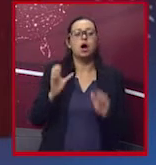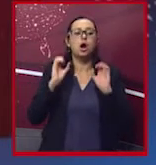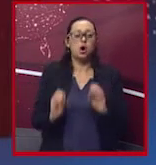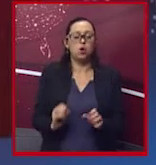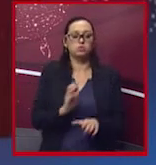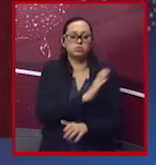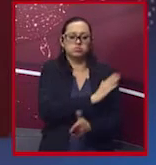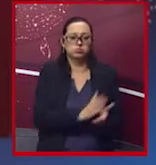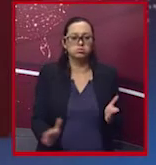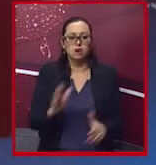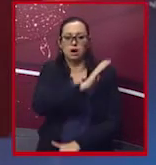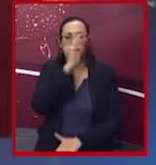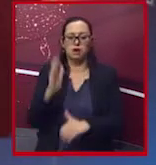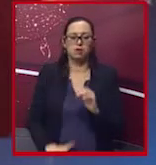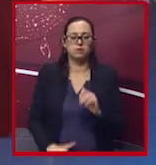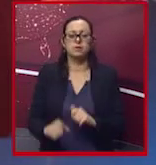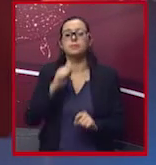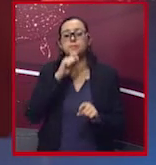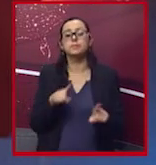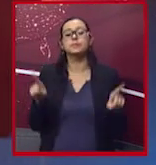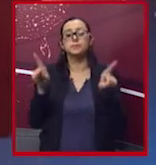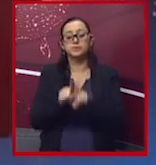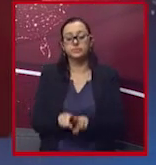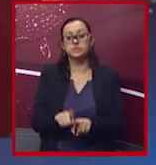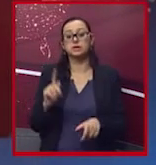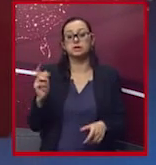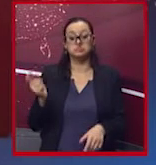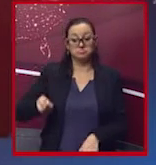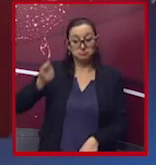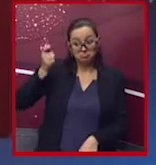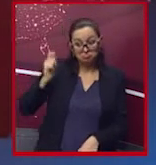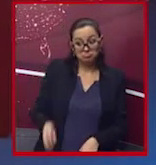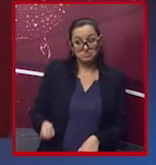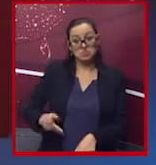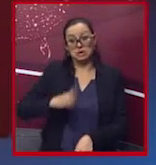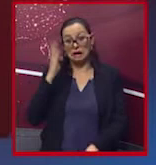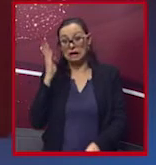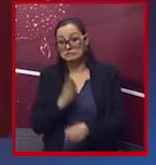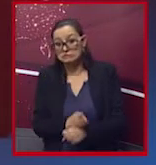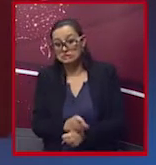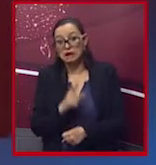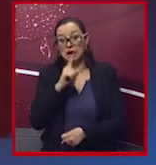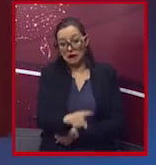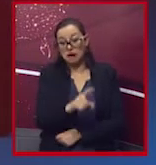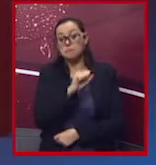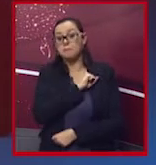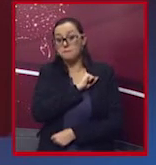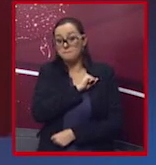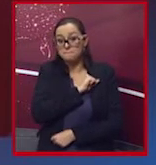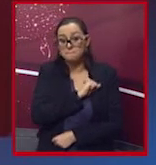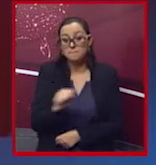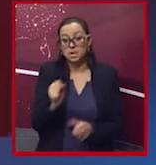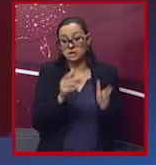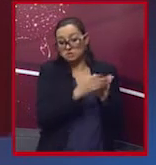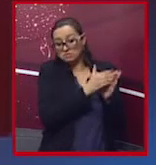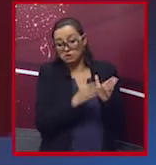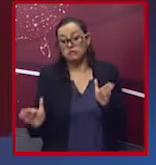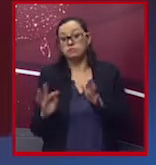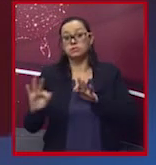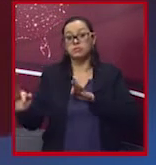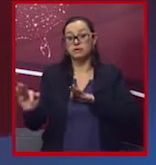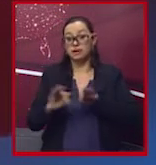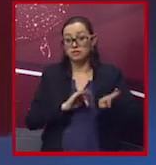electo o nombrado. Además, señala que si la sentencia fuese condenatoria y se trata de un delito cometido durante el ejercicio de su